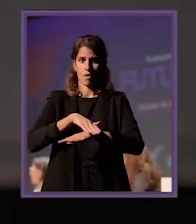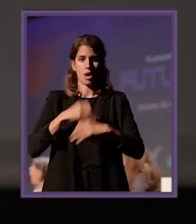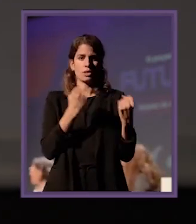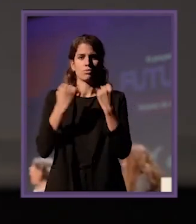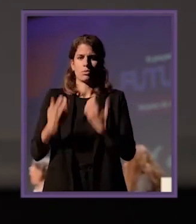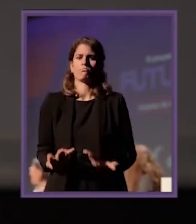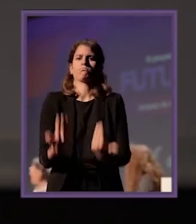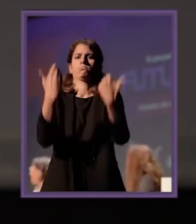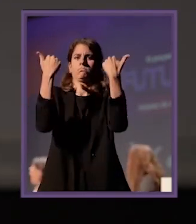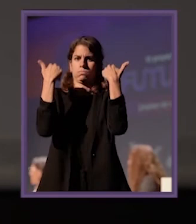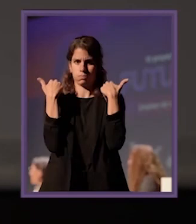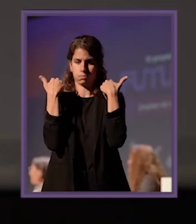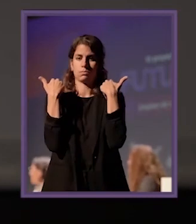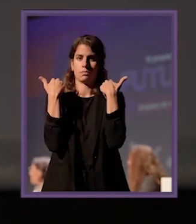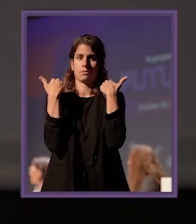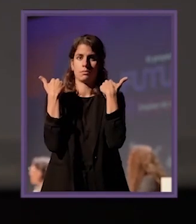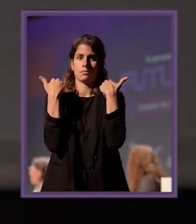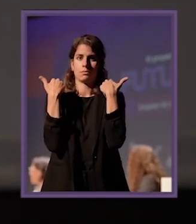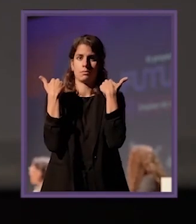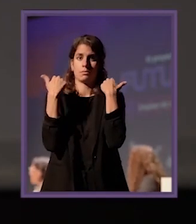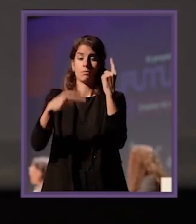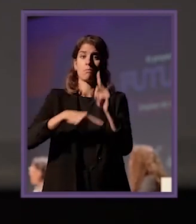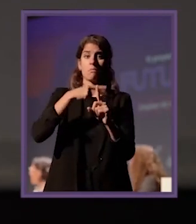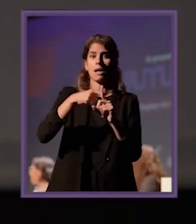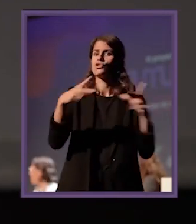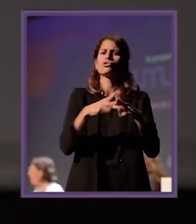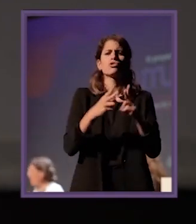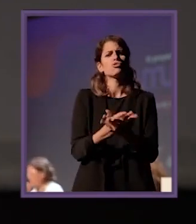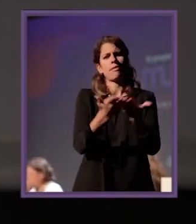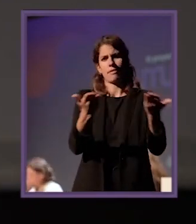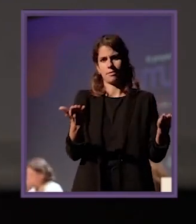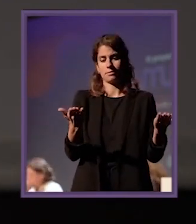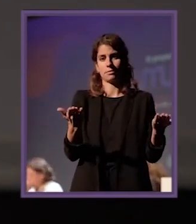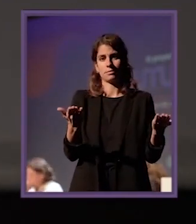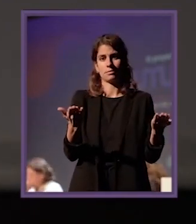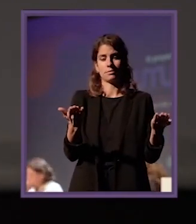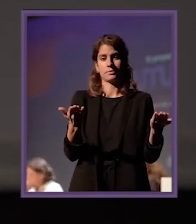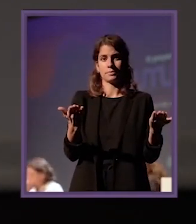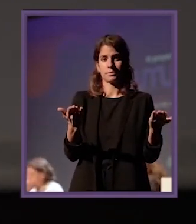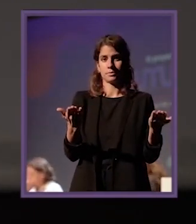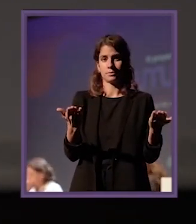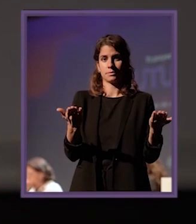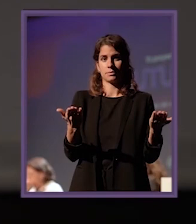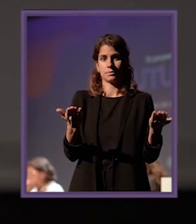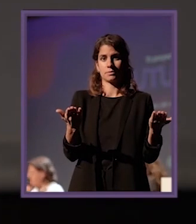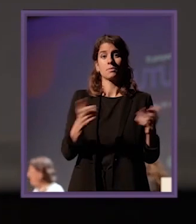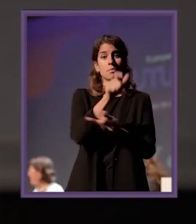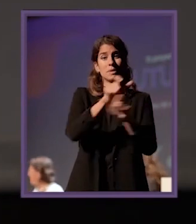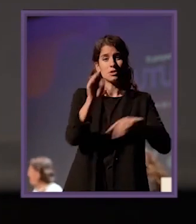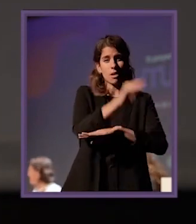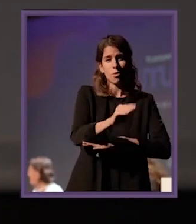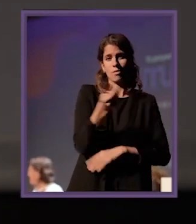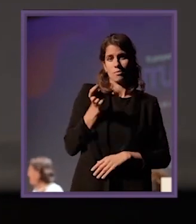instituciones, sino también desde la sociedad, desde la comunidad cuidadora. Por eso